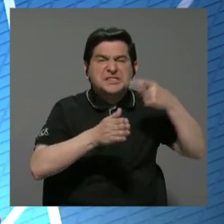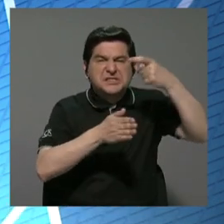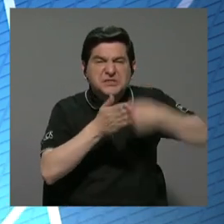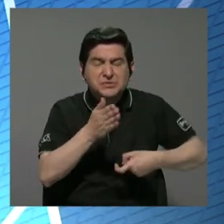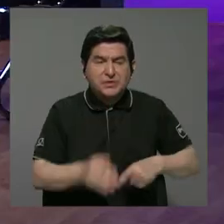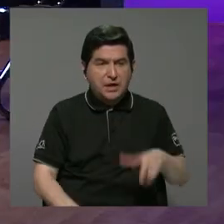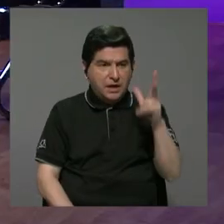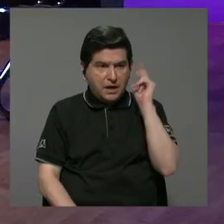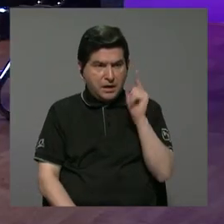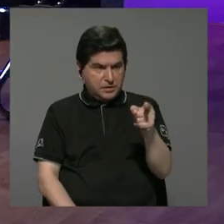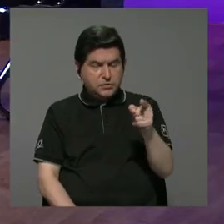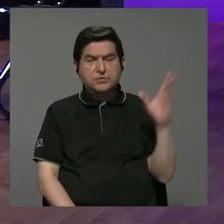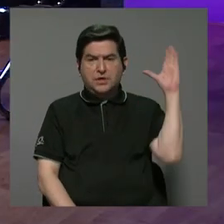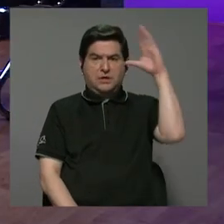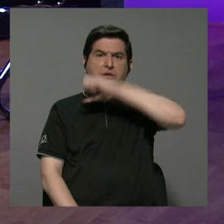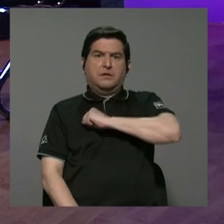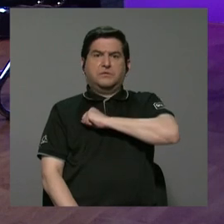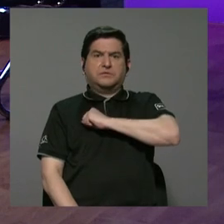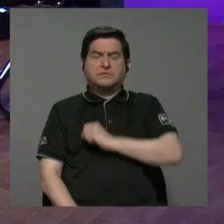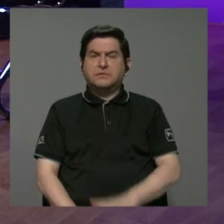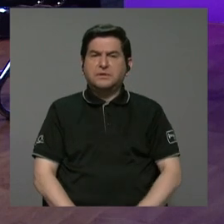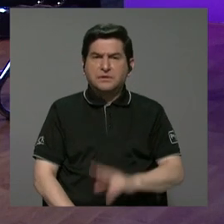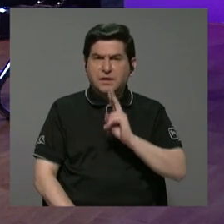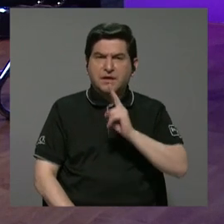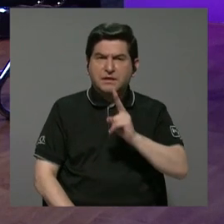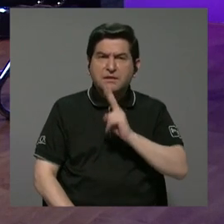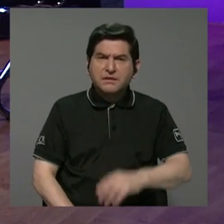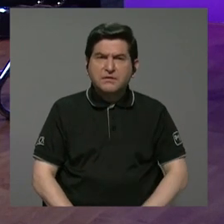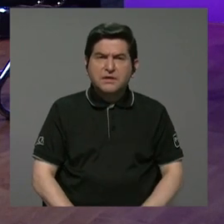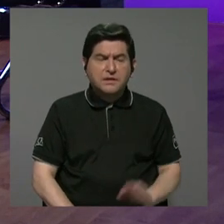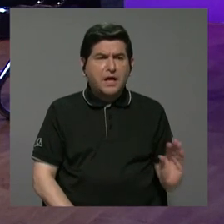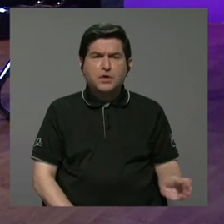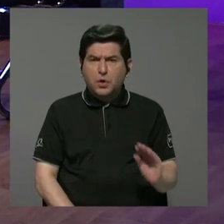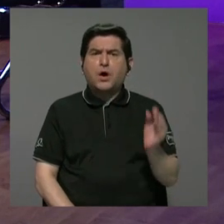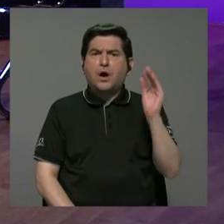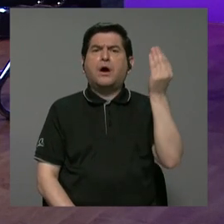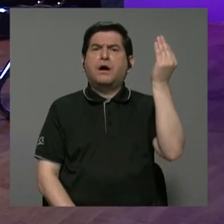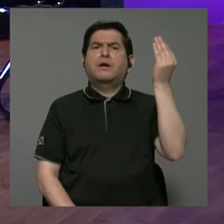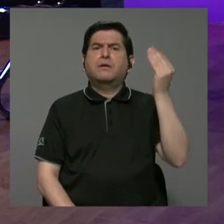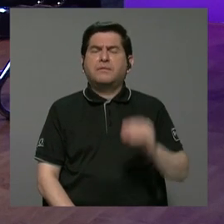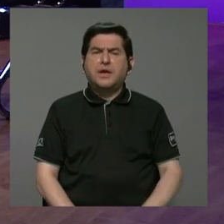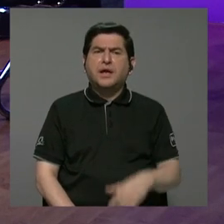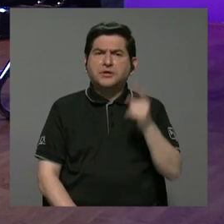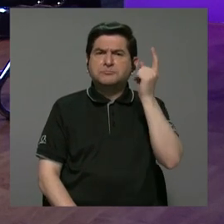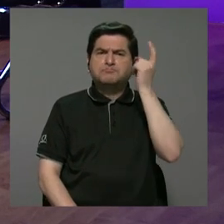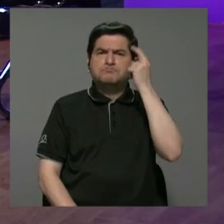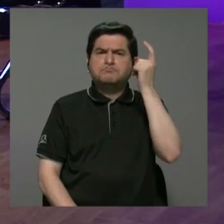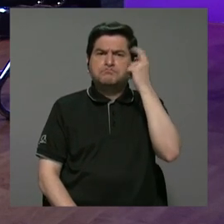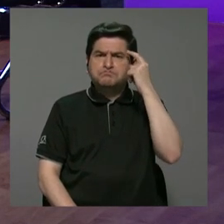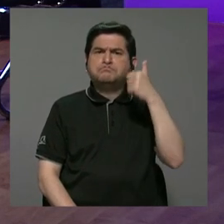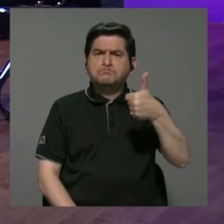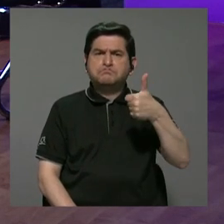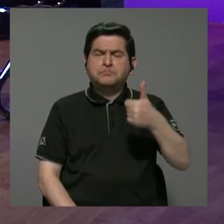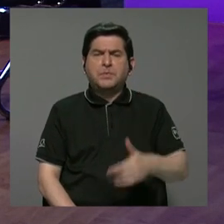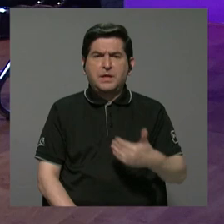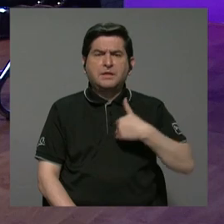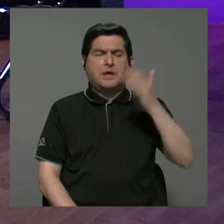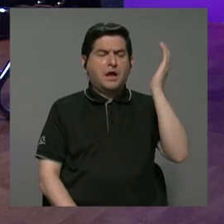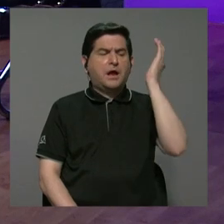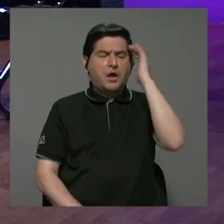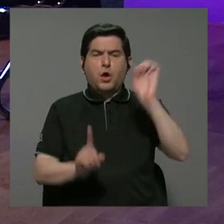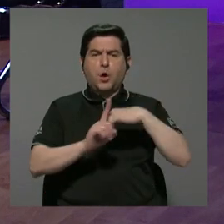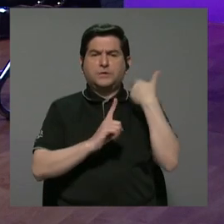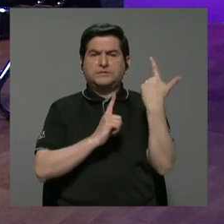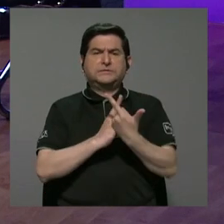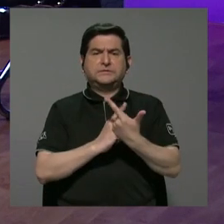solo escucharlos pues se da uno cuenta que realmente son jóvenes que piensan, que tienen conciencia social